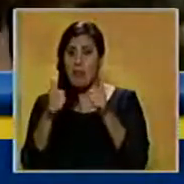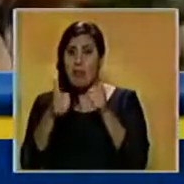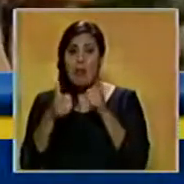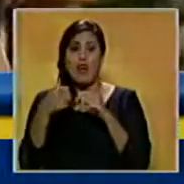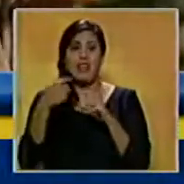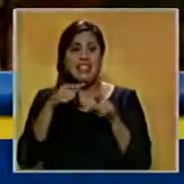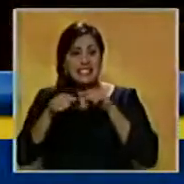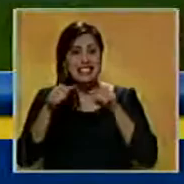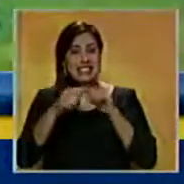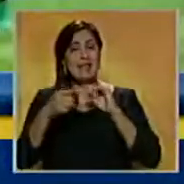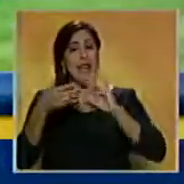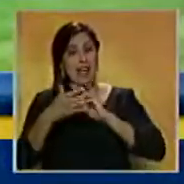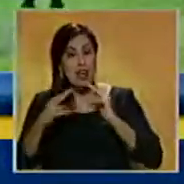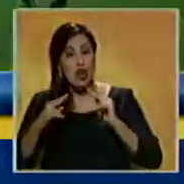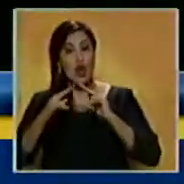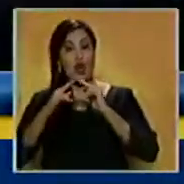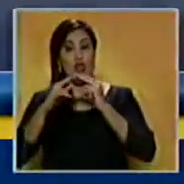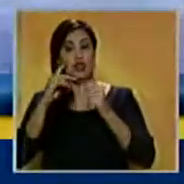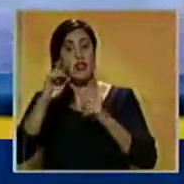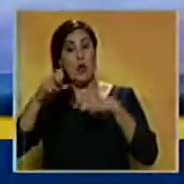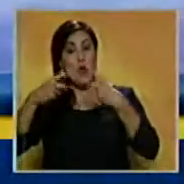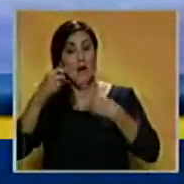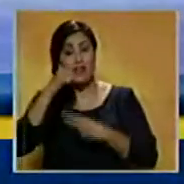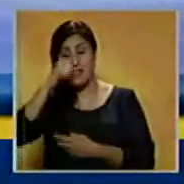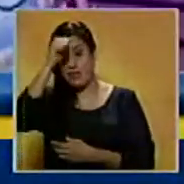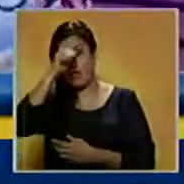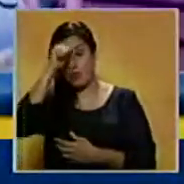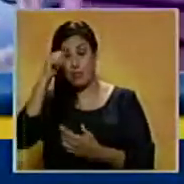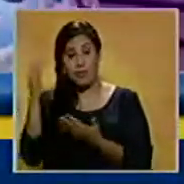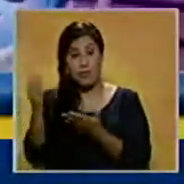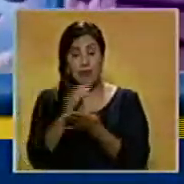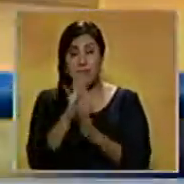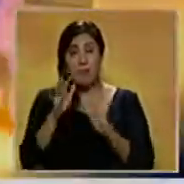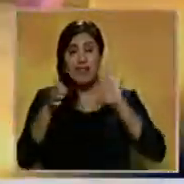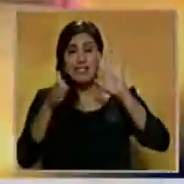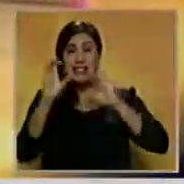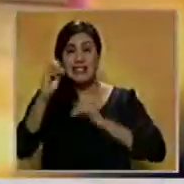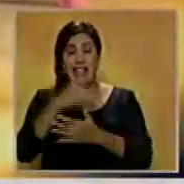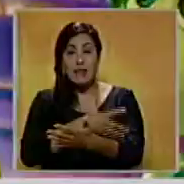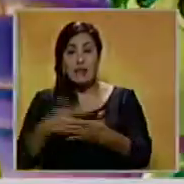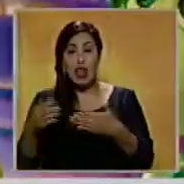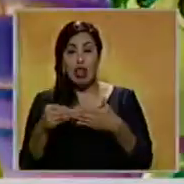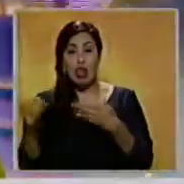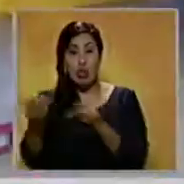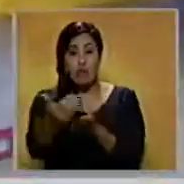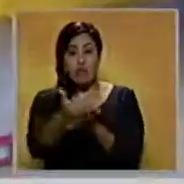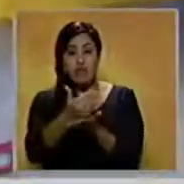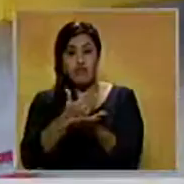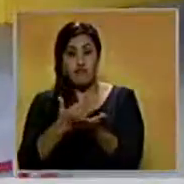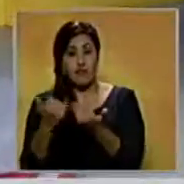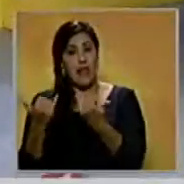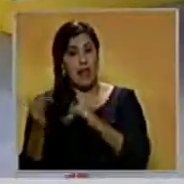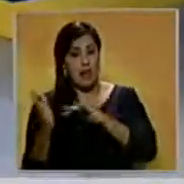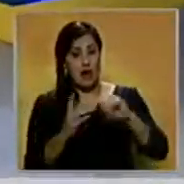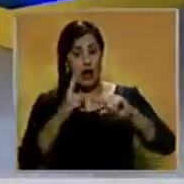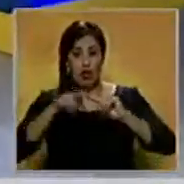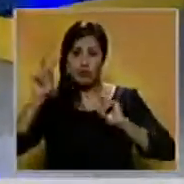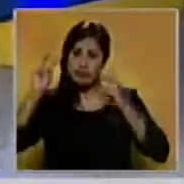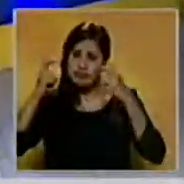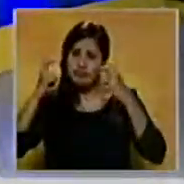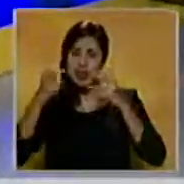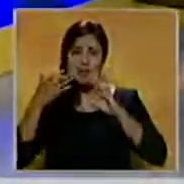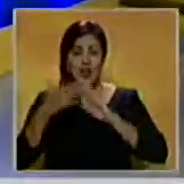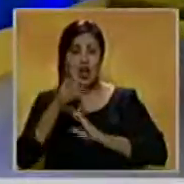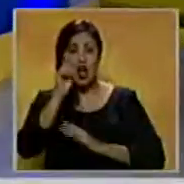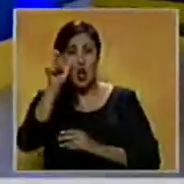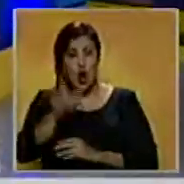parte de la crítica y se conoció que durante el fin de semana recaudó un promedio de 60 millones de dólares. Y cambiamos completamente de tema porque